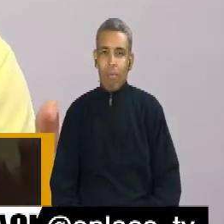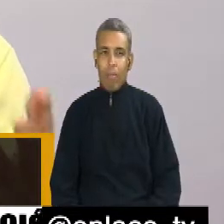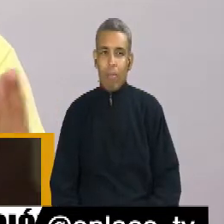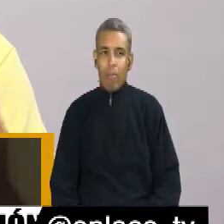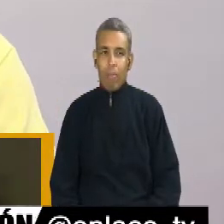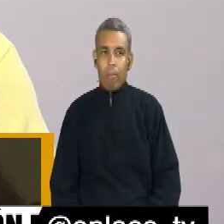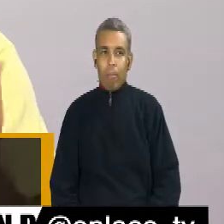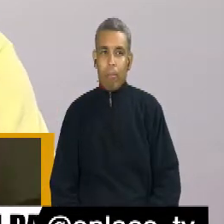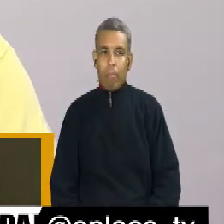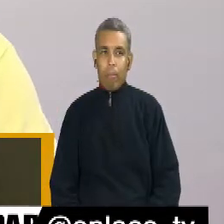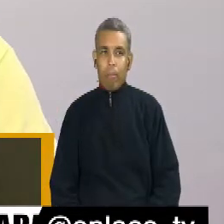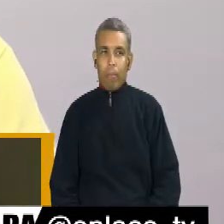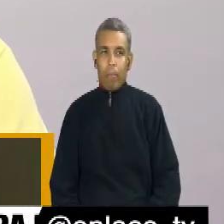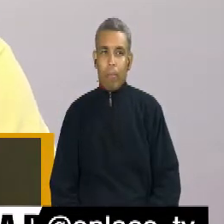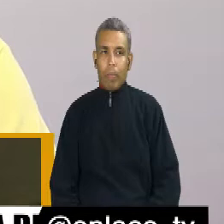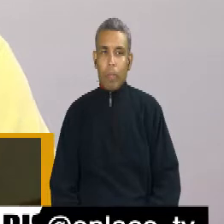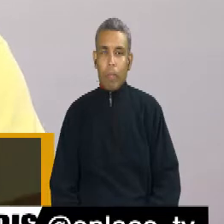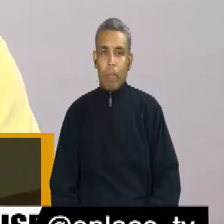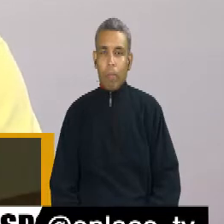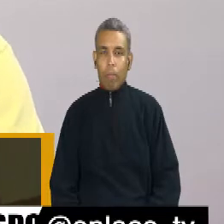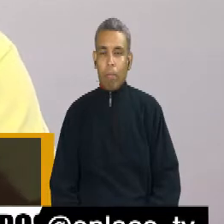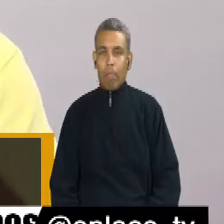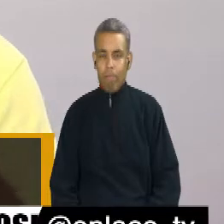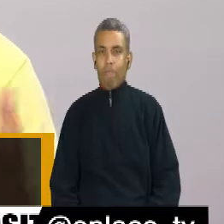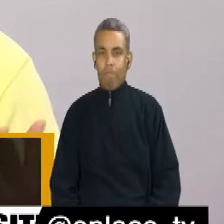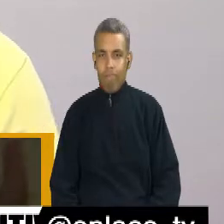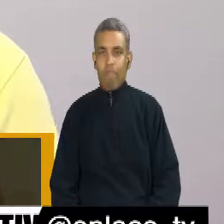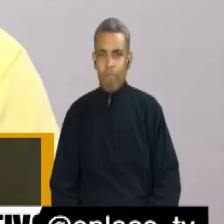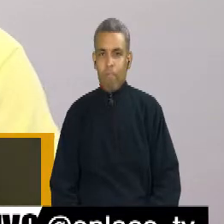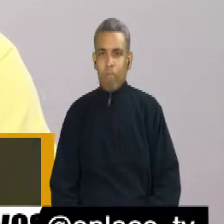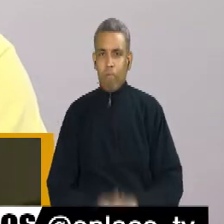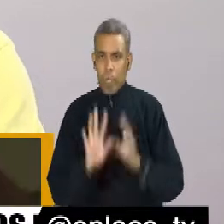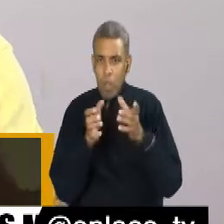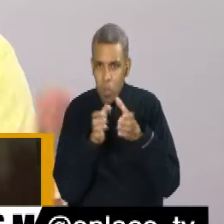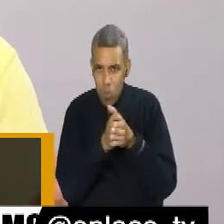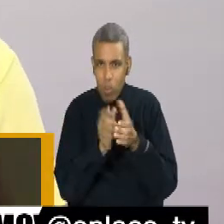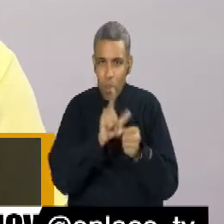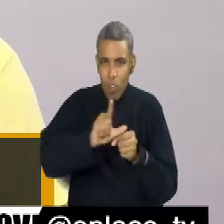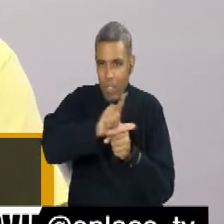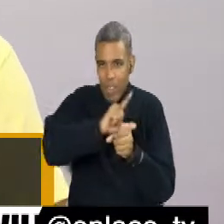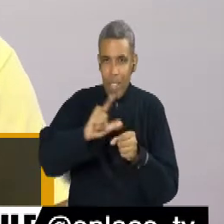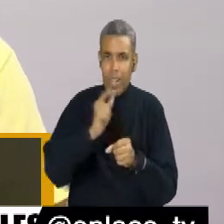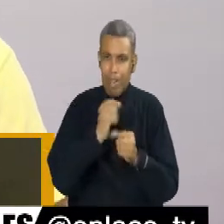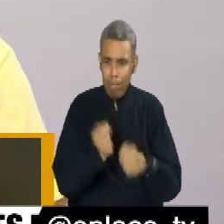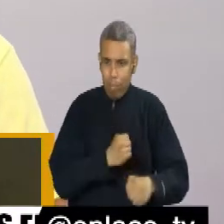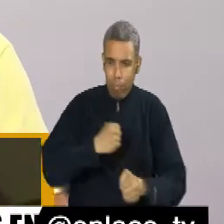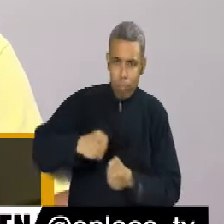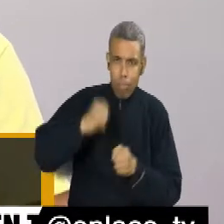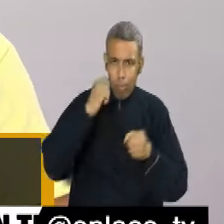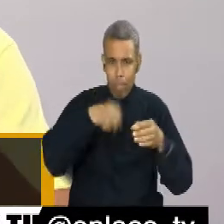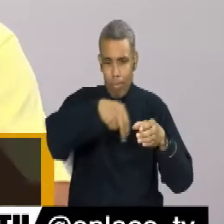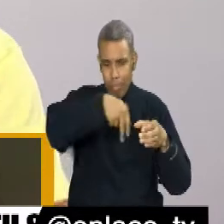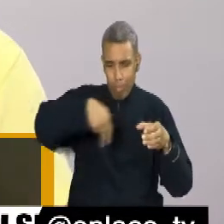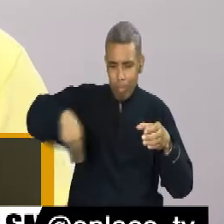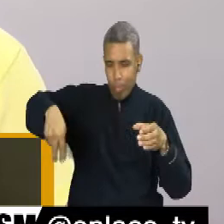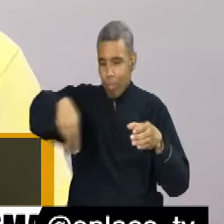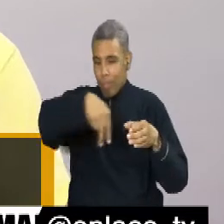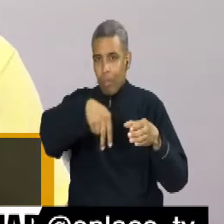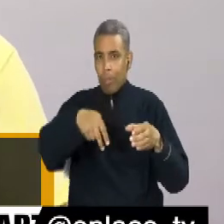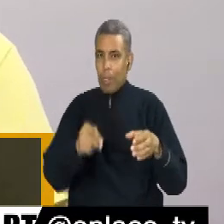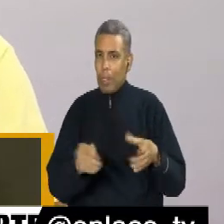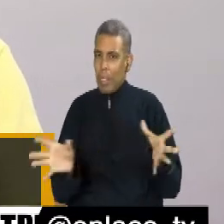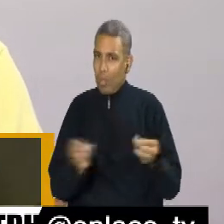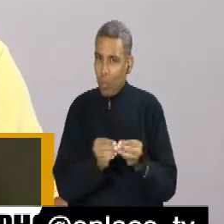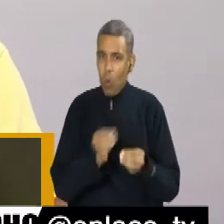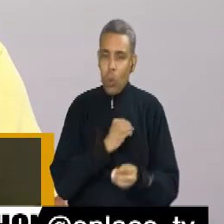completamente barranqueña porque estamos aquí en Barranca Bermeja y porque tenemos el mejor escenario del país hasta el momento en canotaje, que es la Ciénaga San